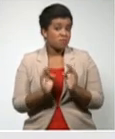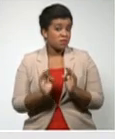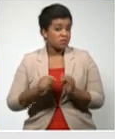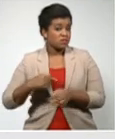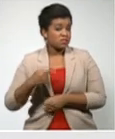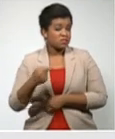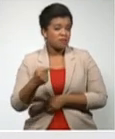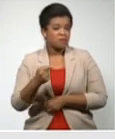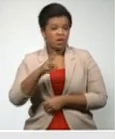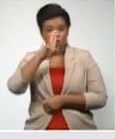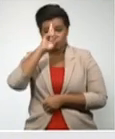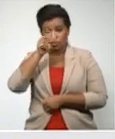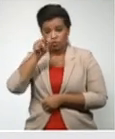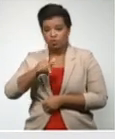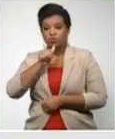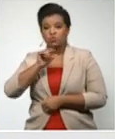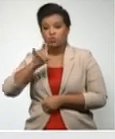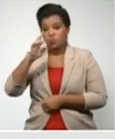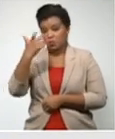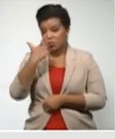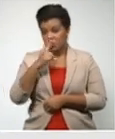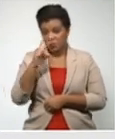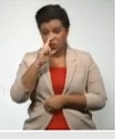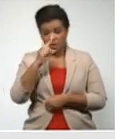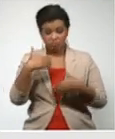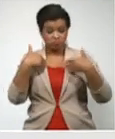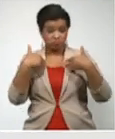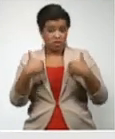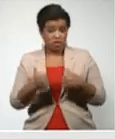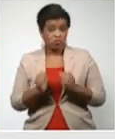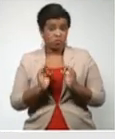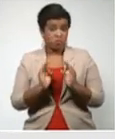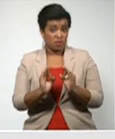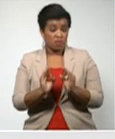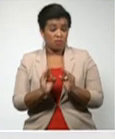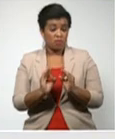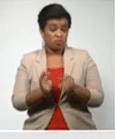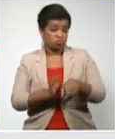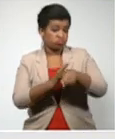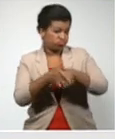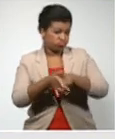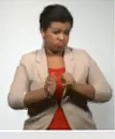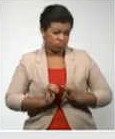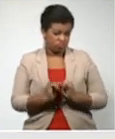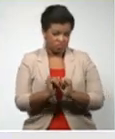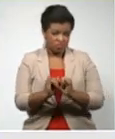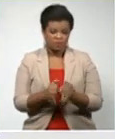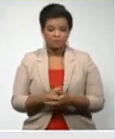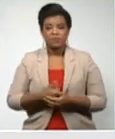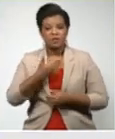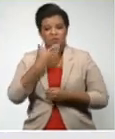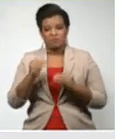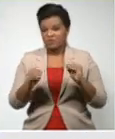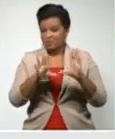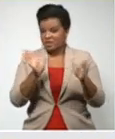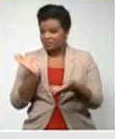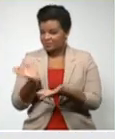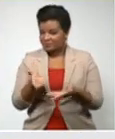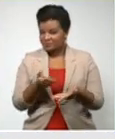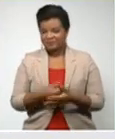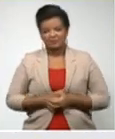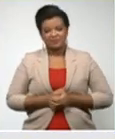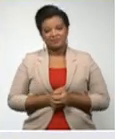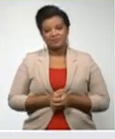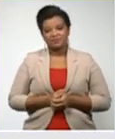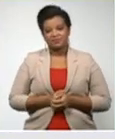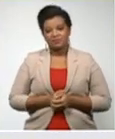doctor Francisco Durán García, director nacional de epidemiología del Ministerio de Salud Pública. Buenos días, doctor, bienvenido. Buenos días,